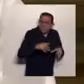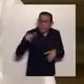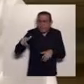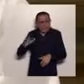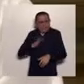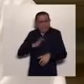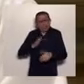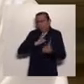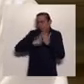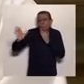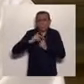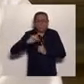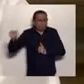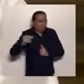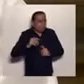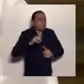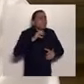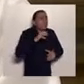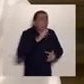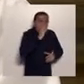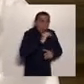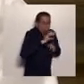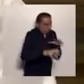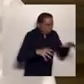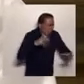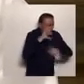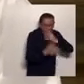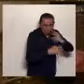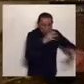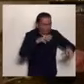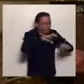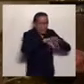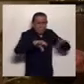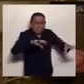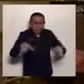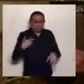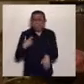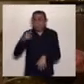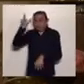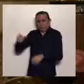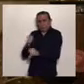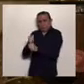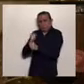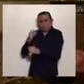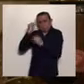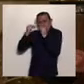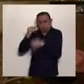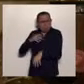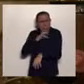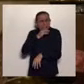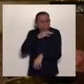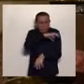huye. El lobo las arrebata y las dispersa. Como es asalariado, no se preocupa por las